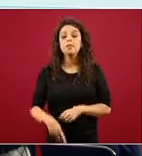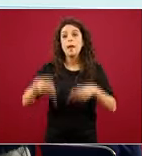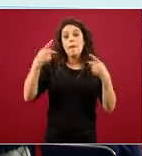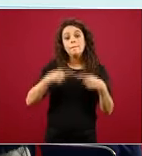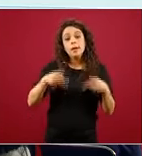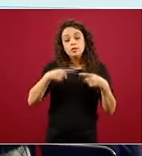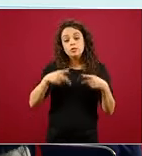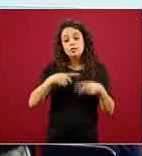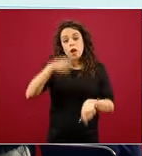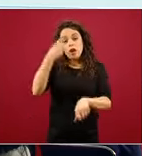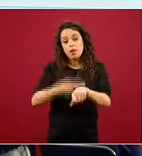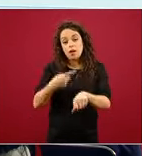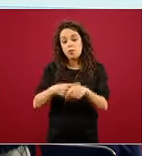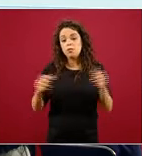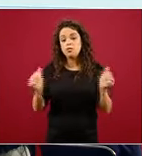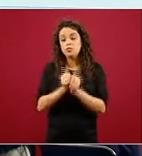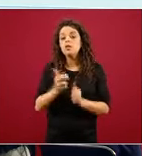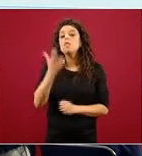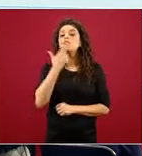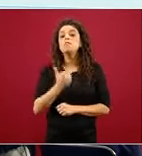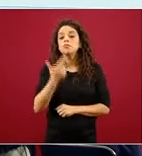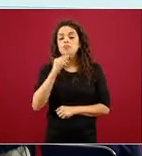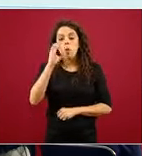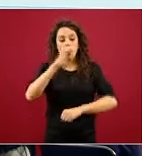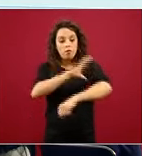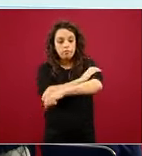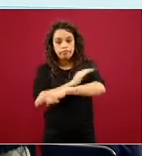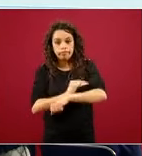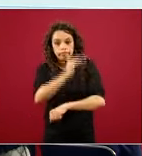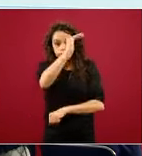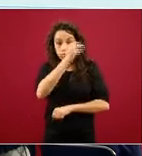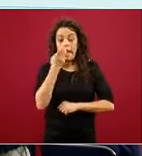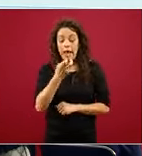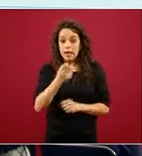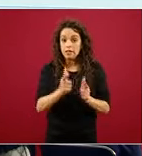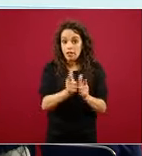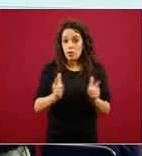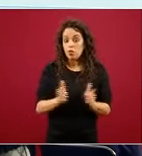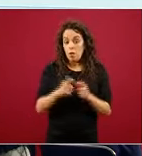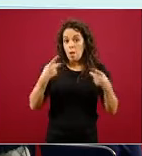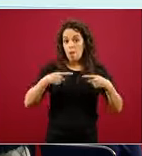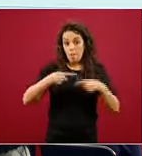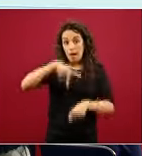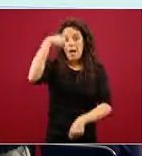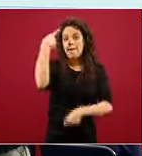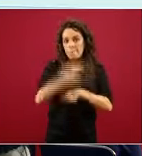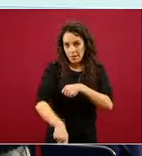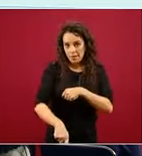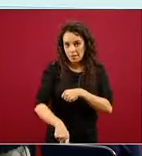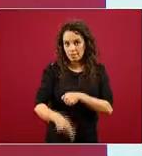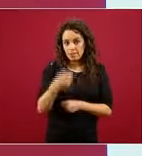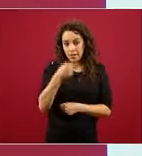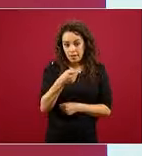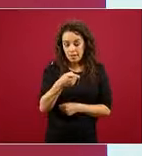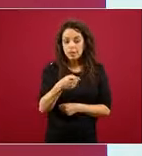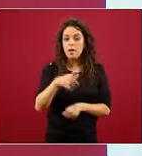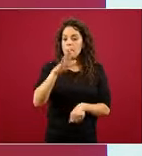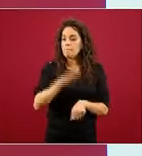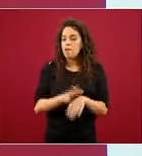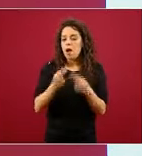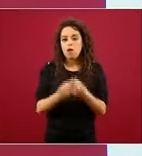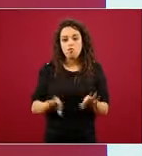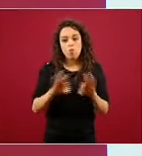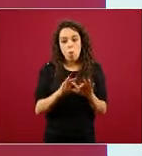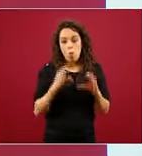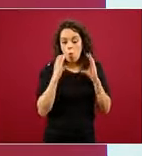personas también son consideradas como personas de riesgo en un grupo específico y que tenemos que cuidar. Y esto es